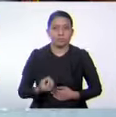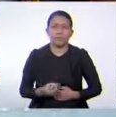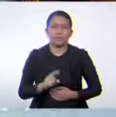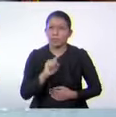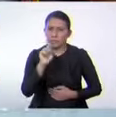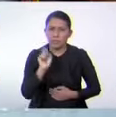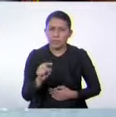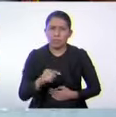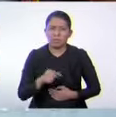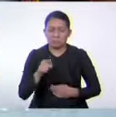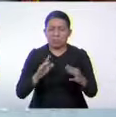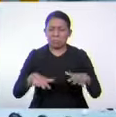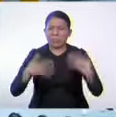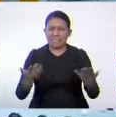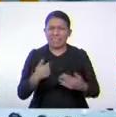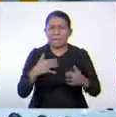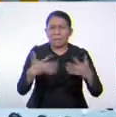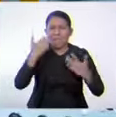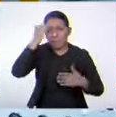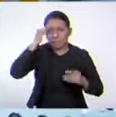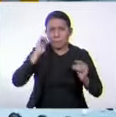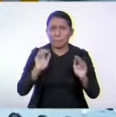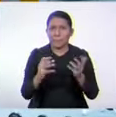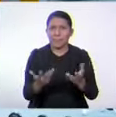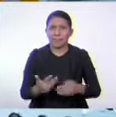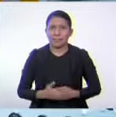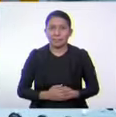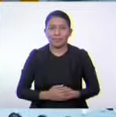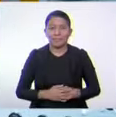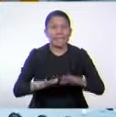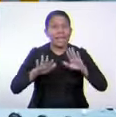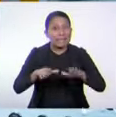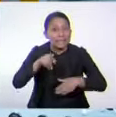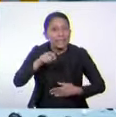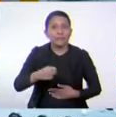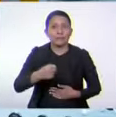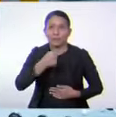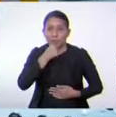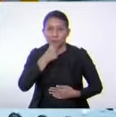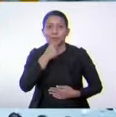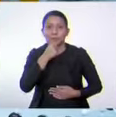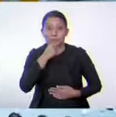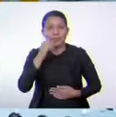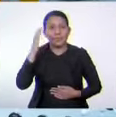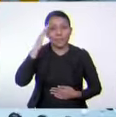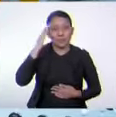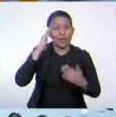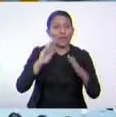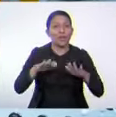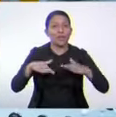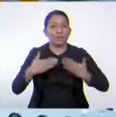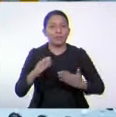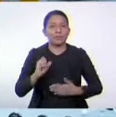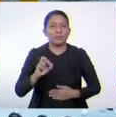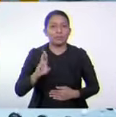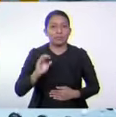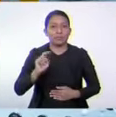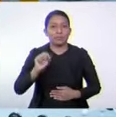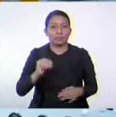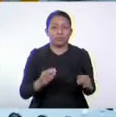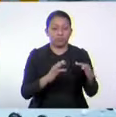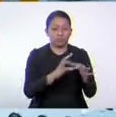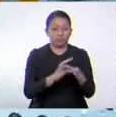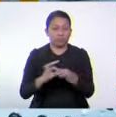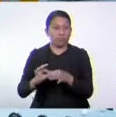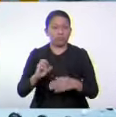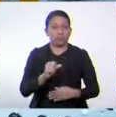preguntarás, ¿y esto para qué sirve? Gracias a que por medio de esto sabemos cómo el carbono se enlaza con